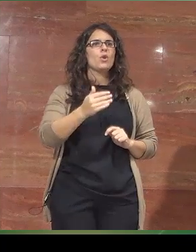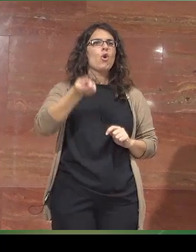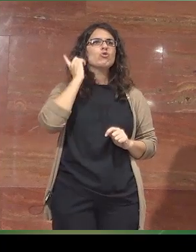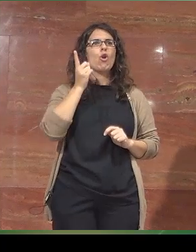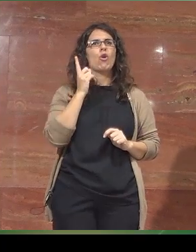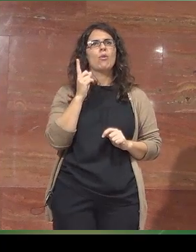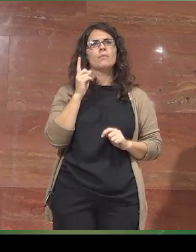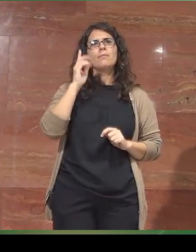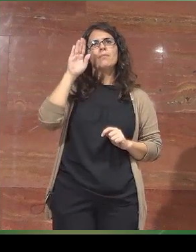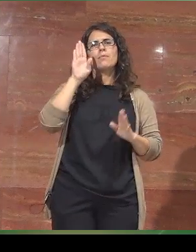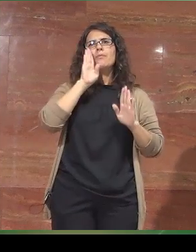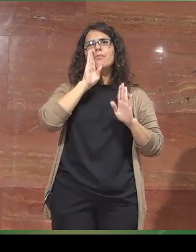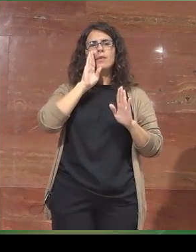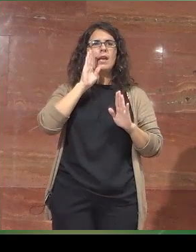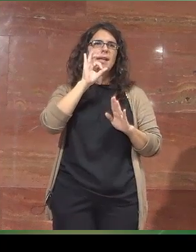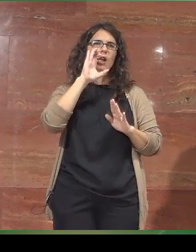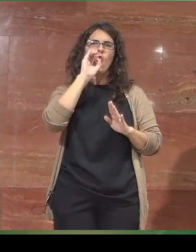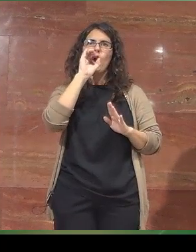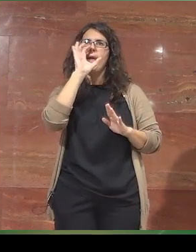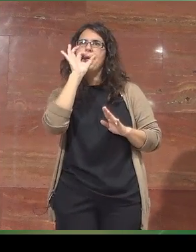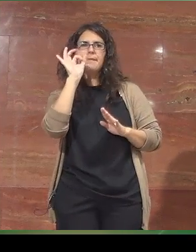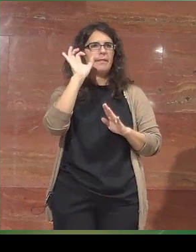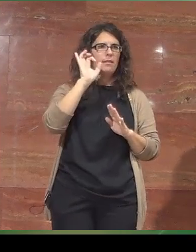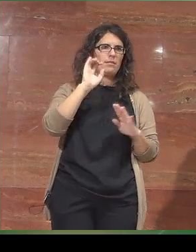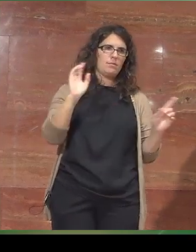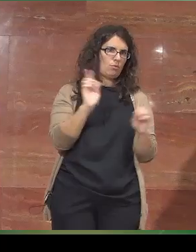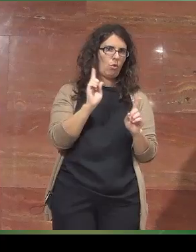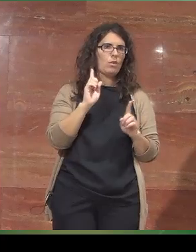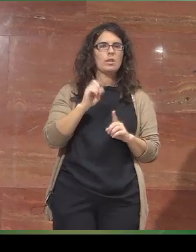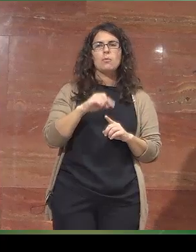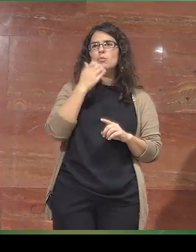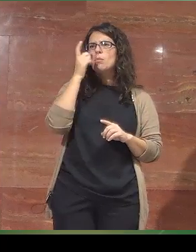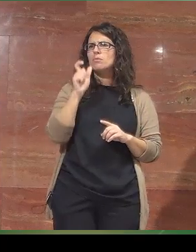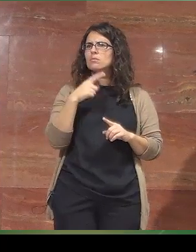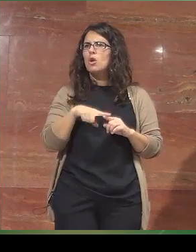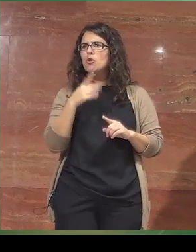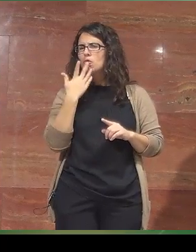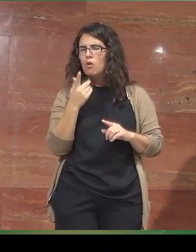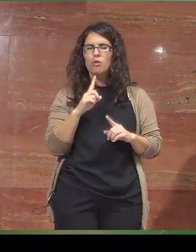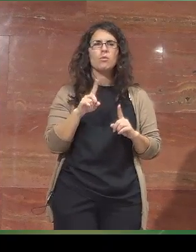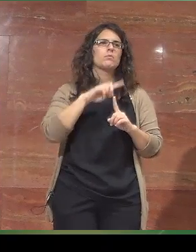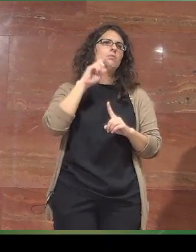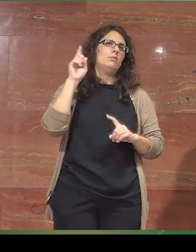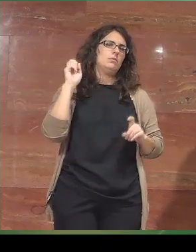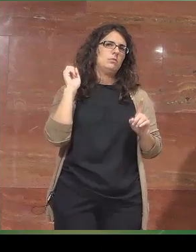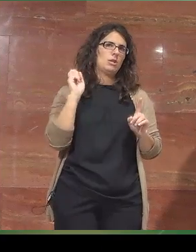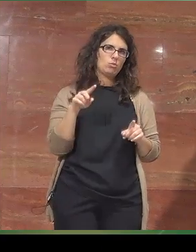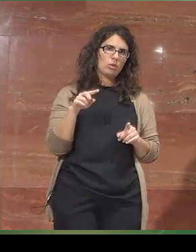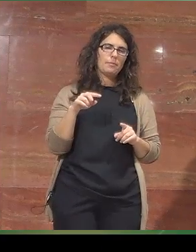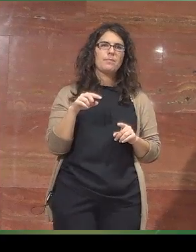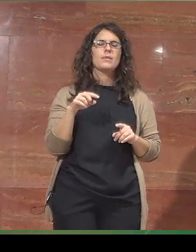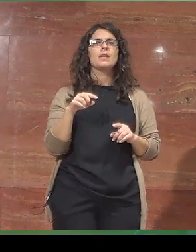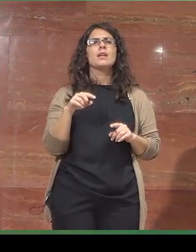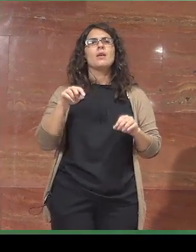de alarma, sino también preguntas cuando no conocemos algo, ¿vale? Los